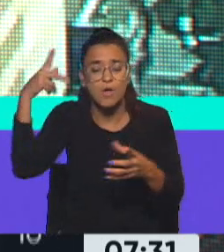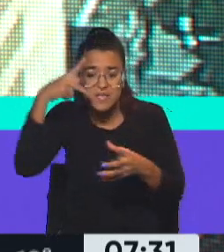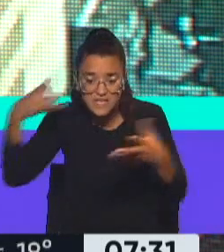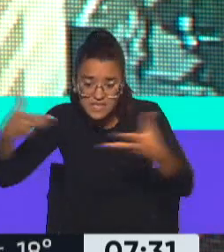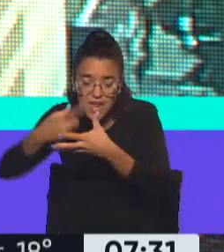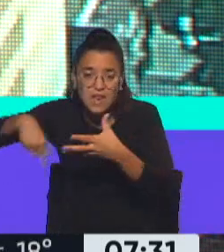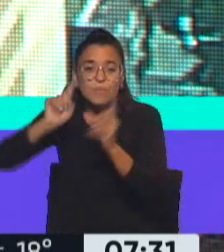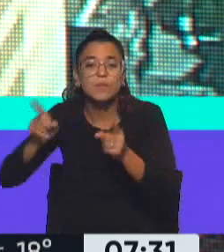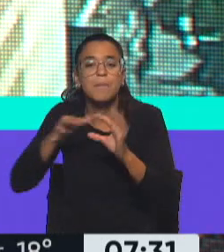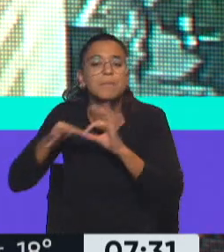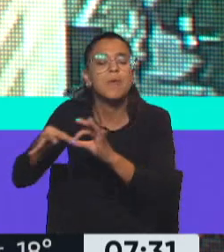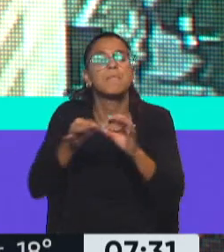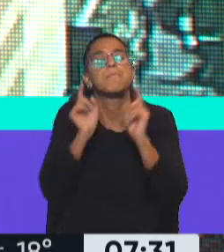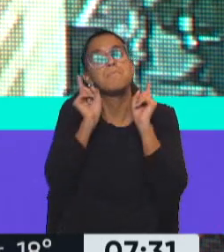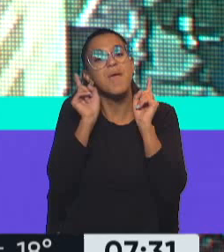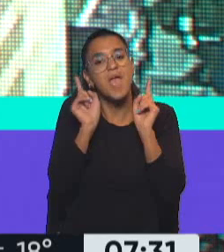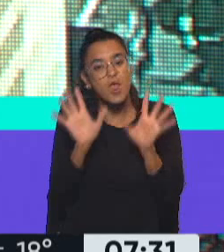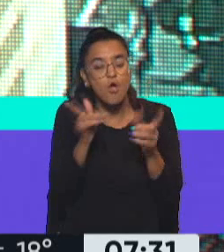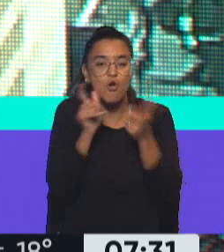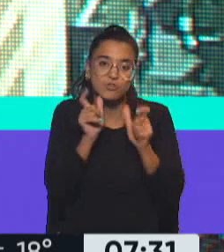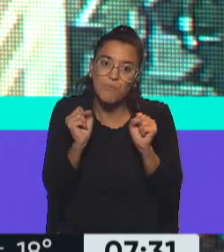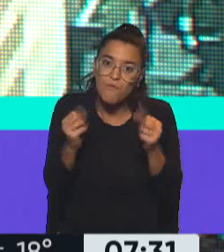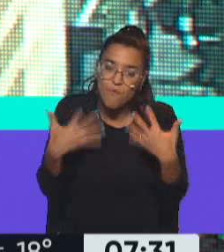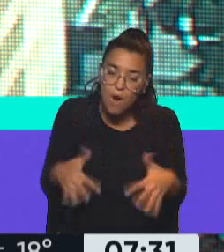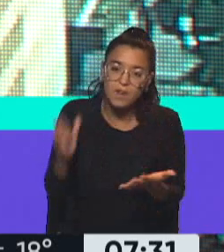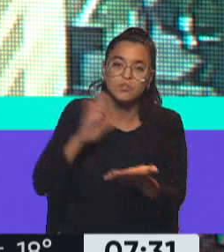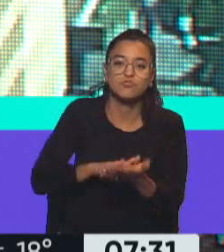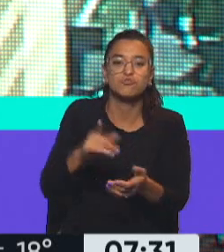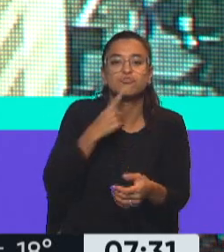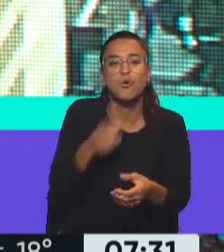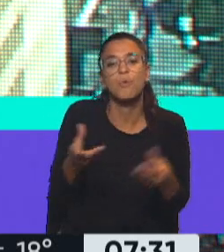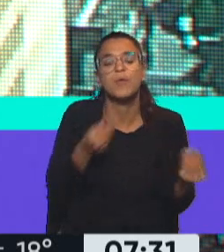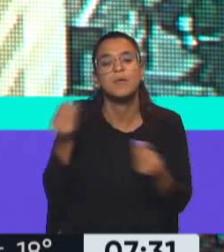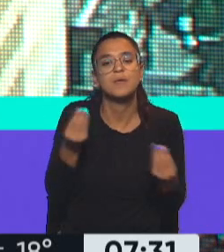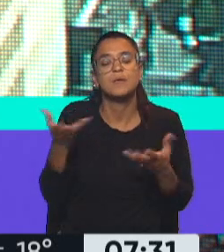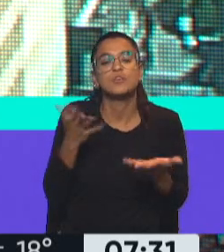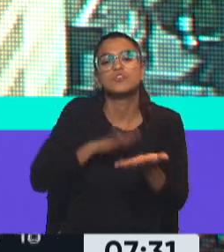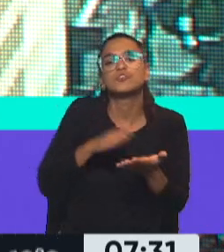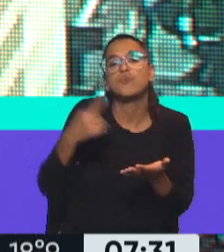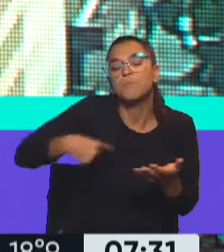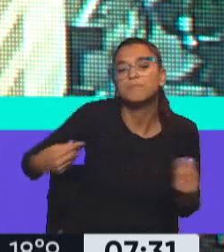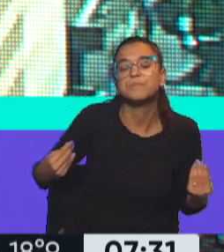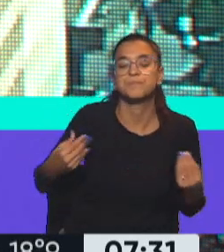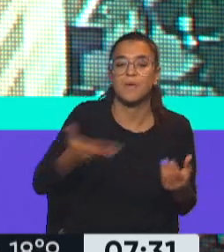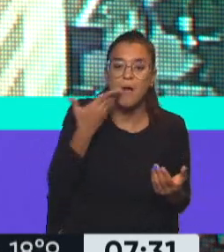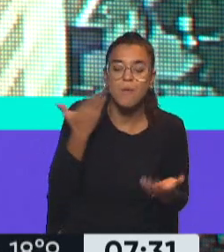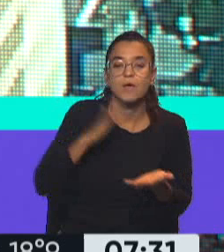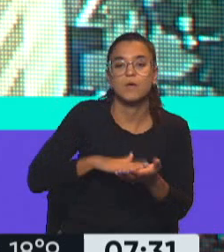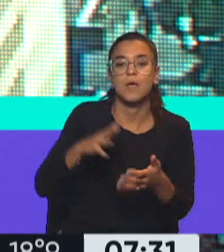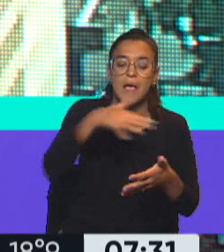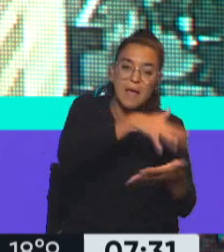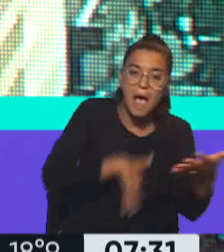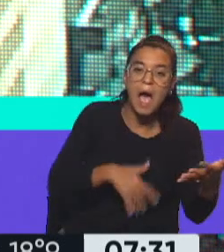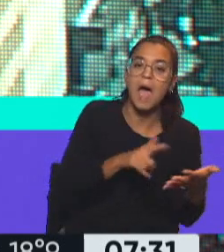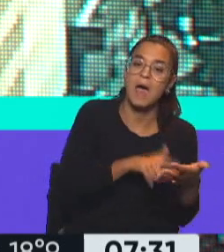la unidad, pero con conceptos fuerte sobre, bueno, en qué escenario estamos en este momento. Habla la carta de